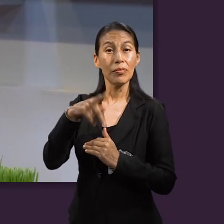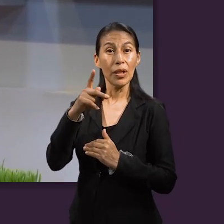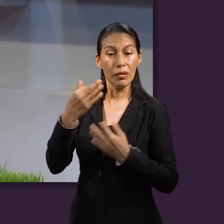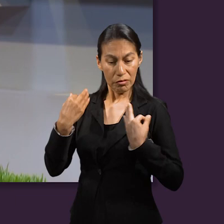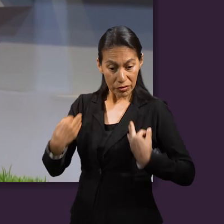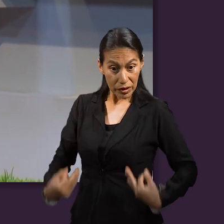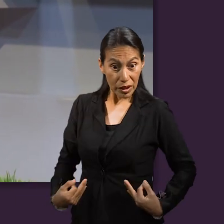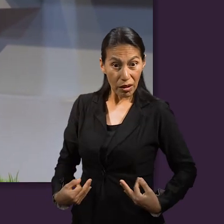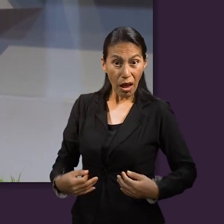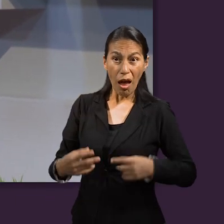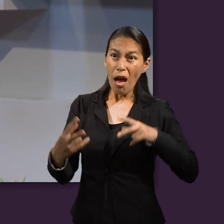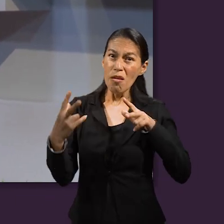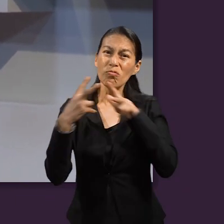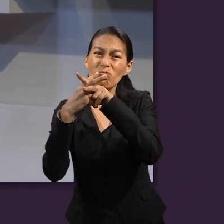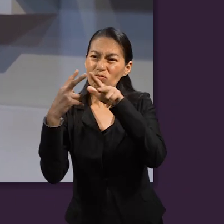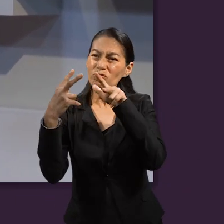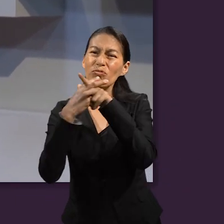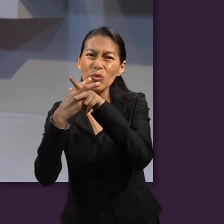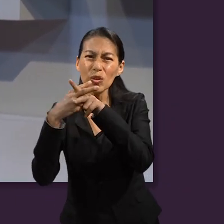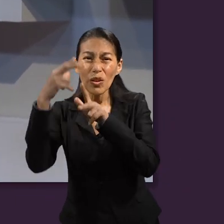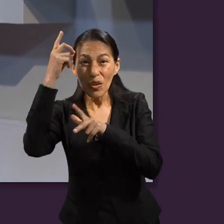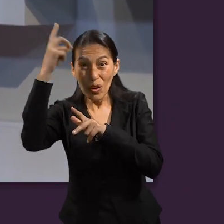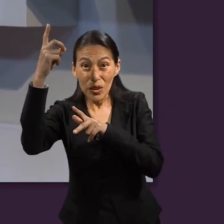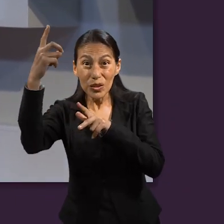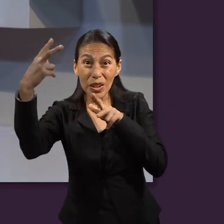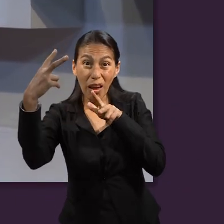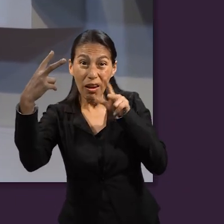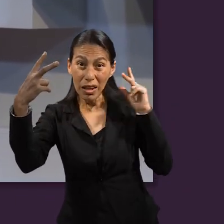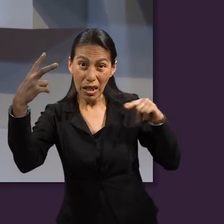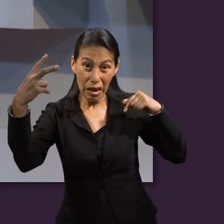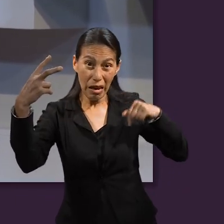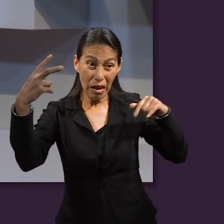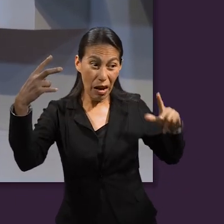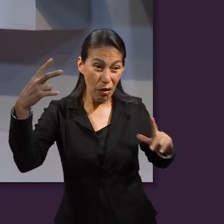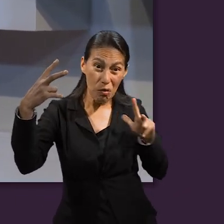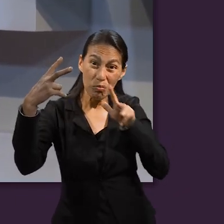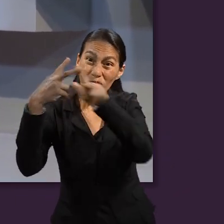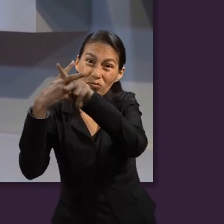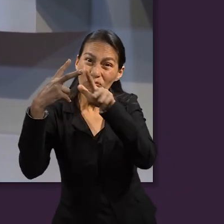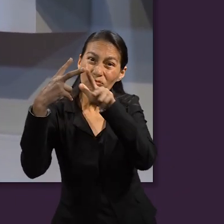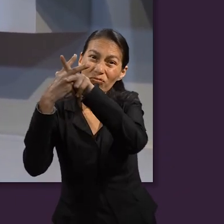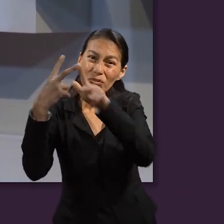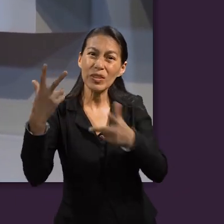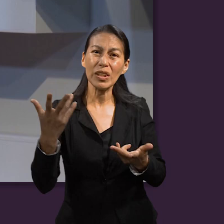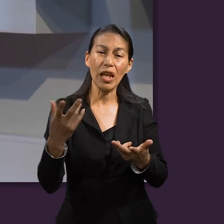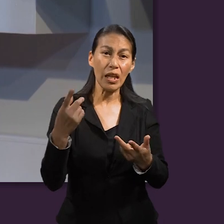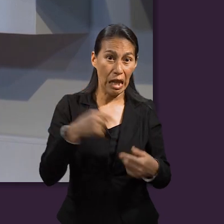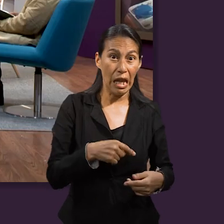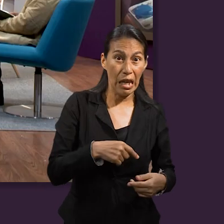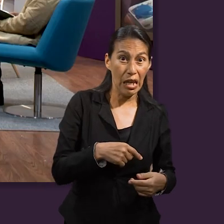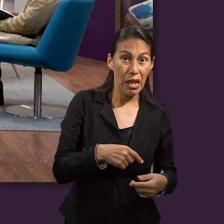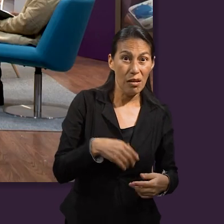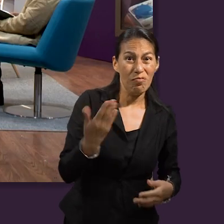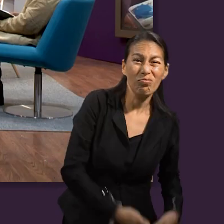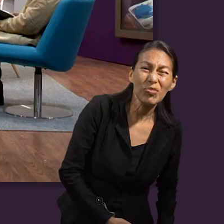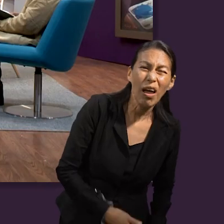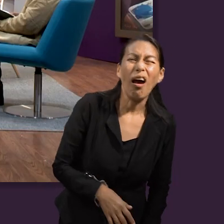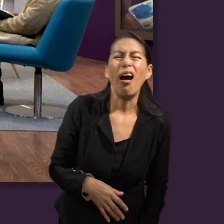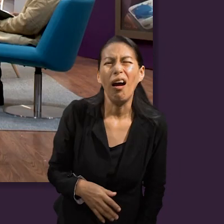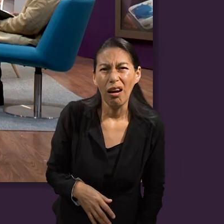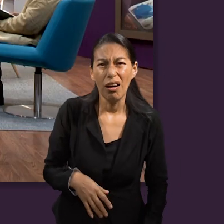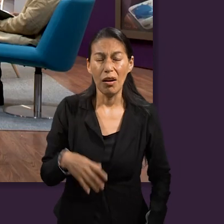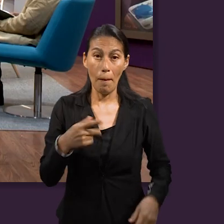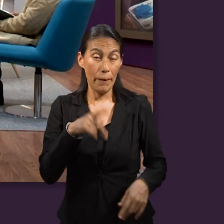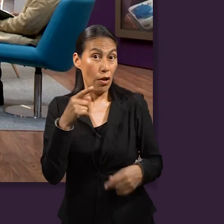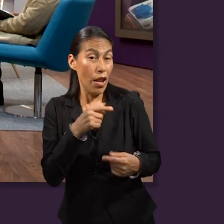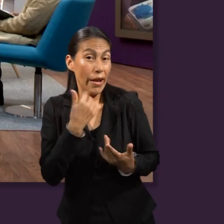su físico no al enfrentarse y a luchar con dios porque la biblia registra que fue fue lastimado no pero él el